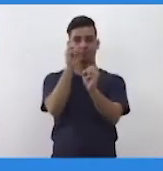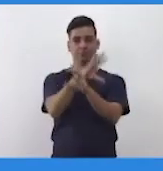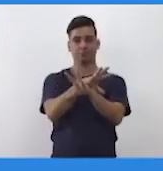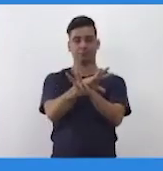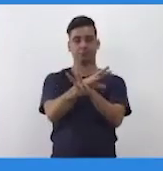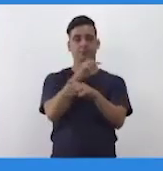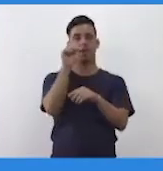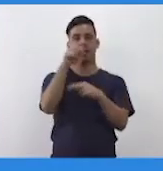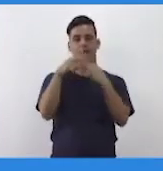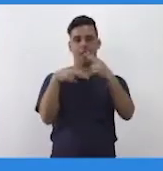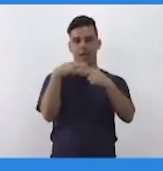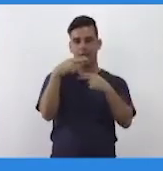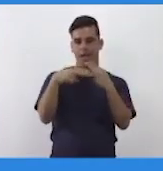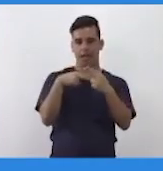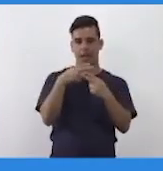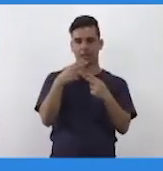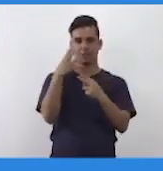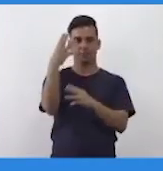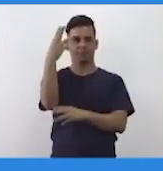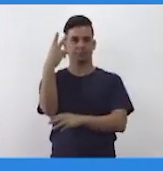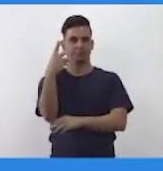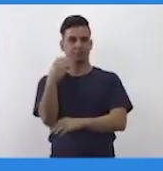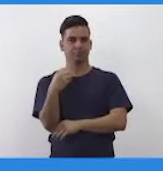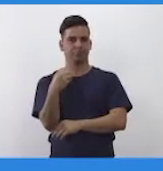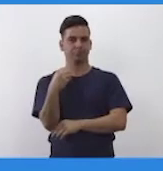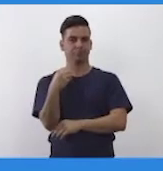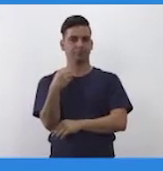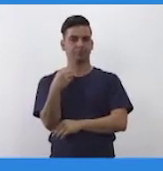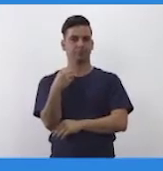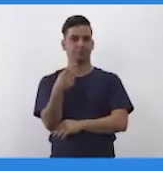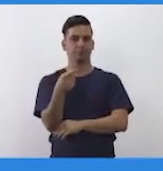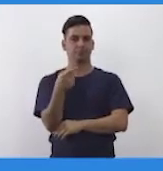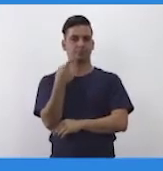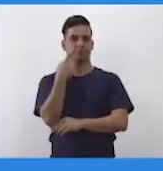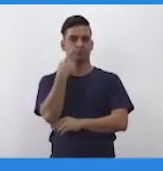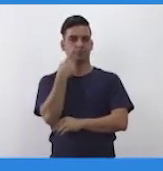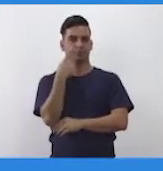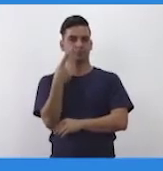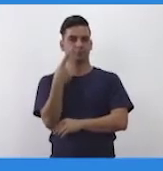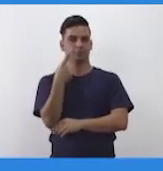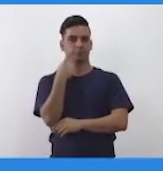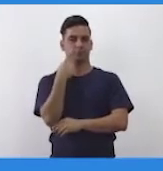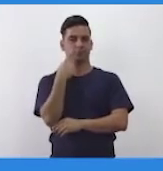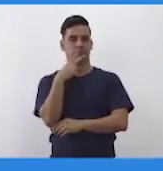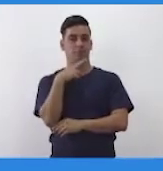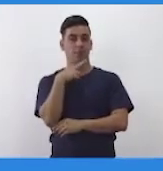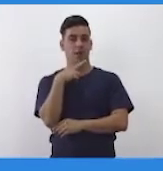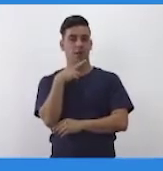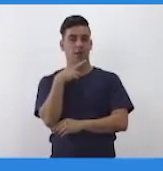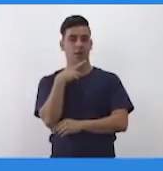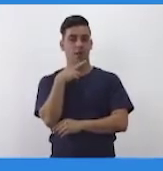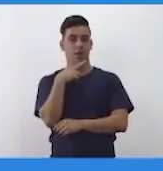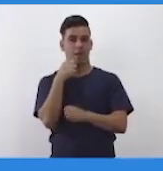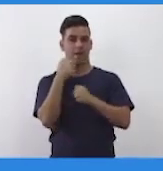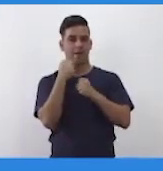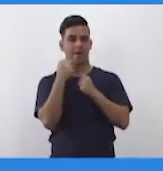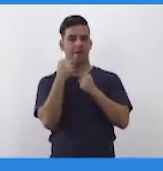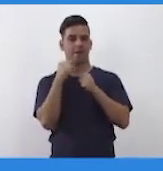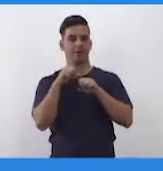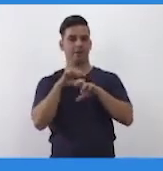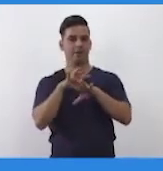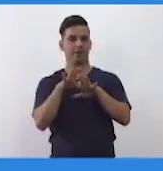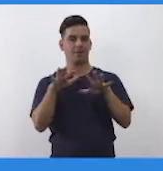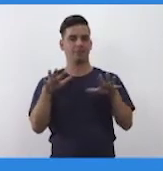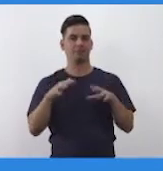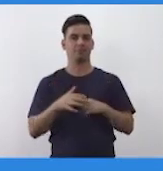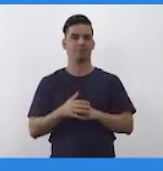productos finales, que es el dióxido de carbono, el agua y energía. De